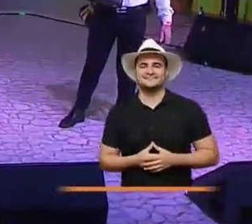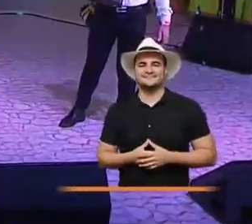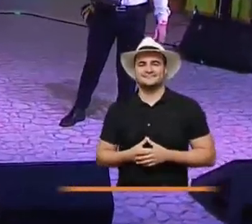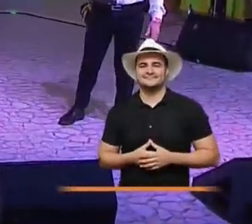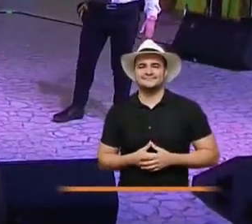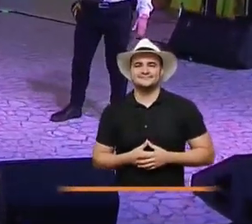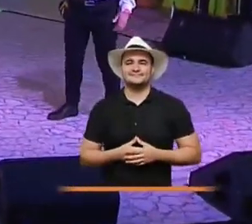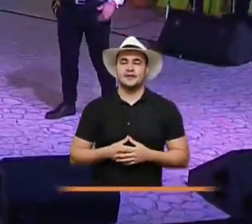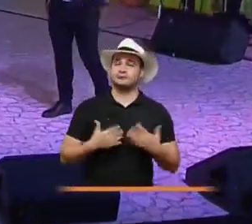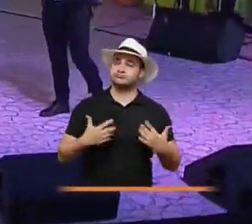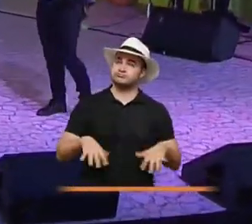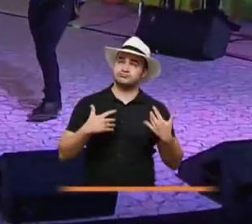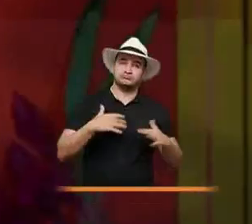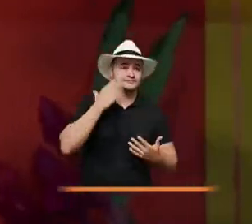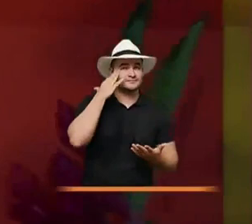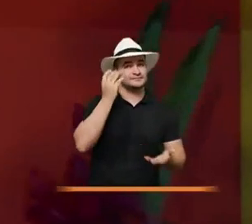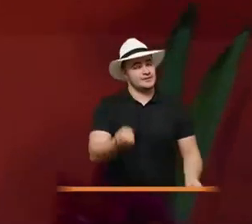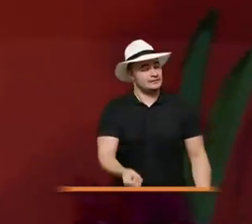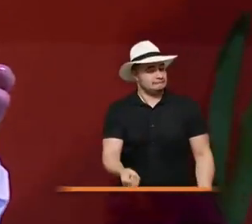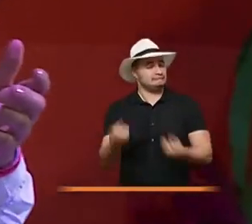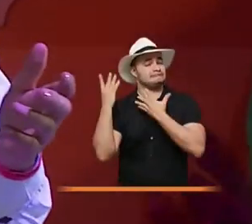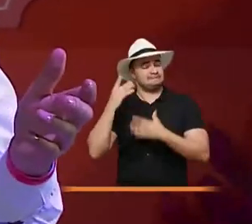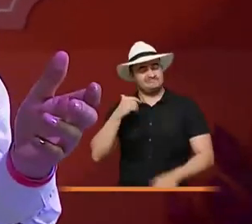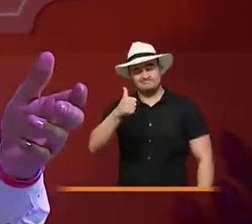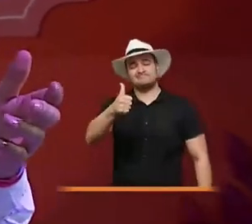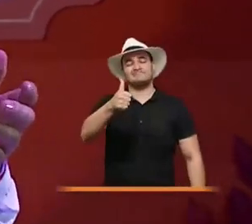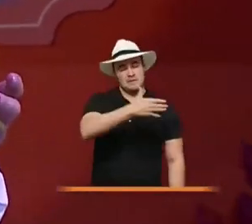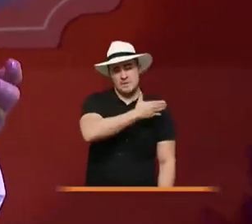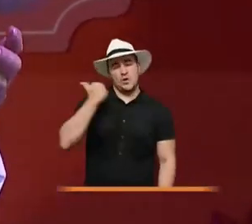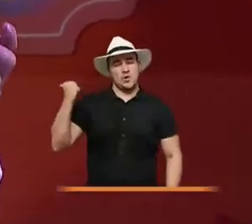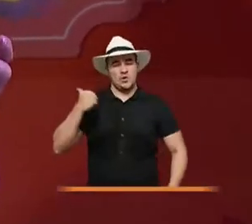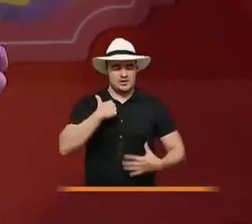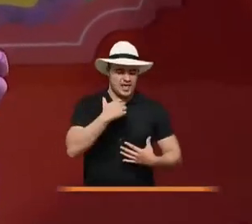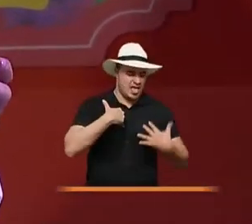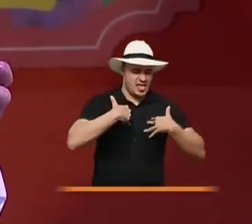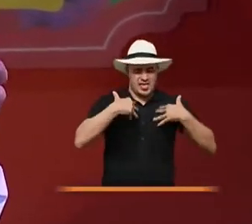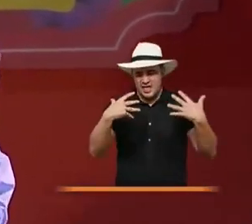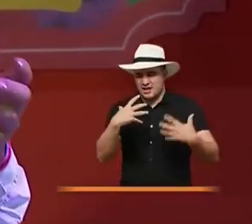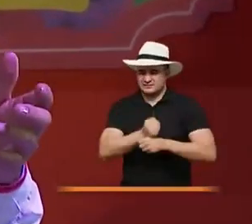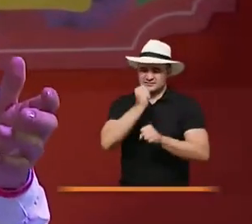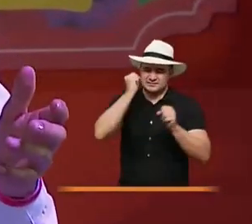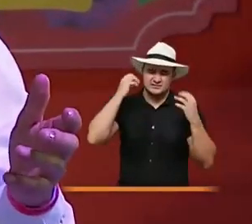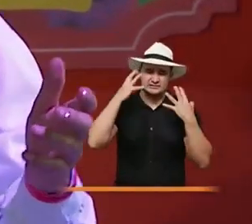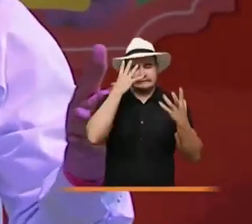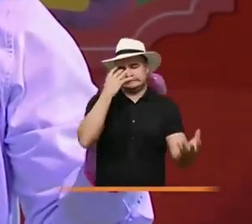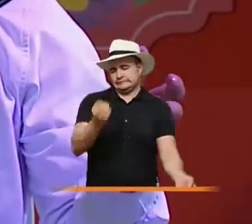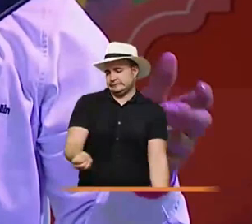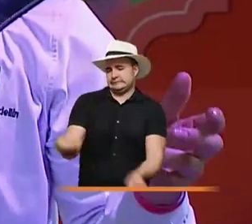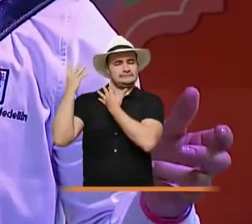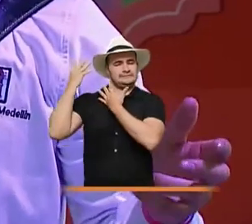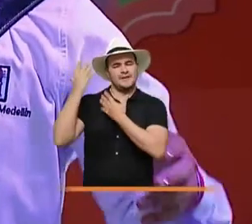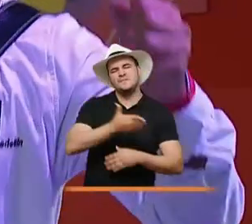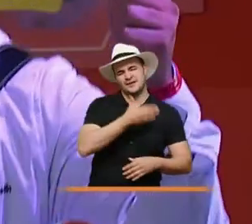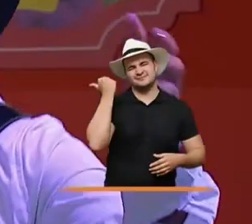nada mejor que olvidar el dolor que nos acusa nada mejor